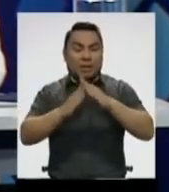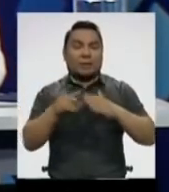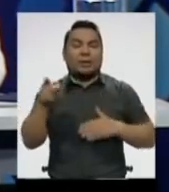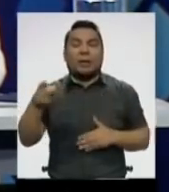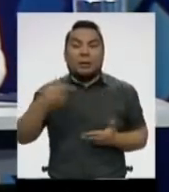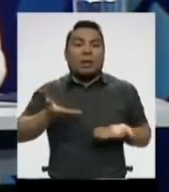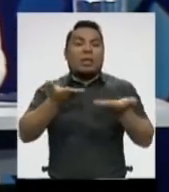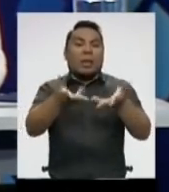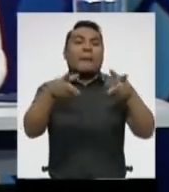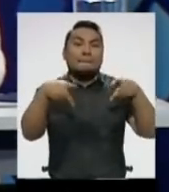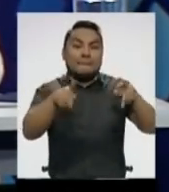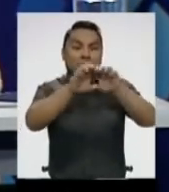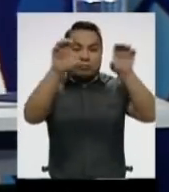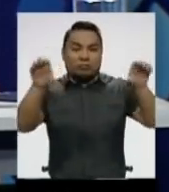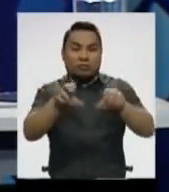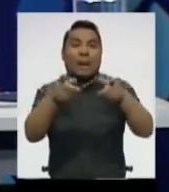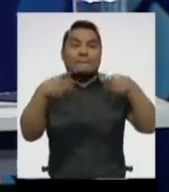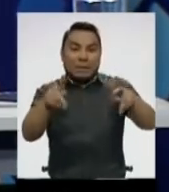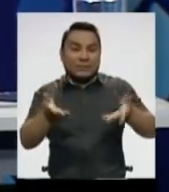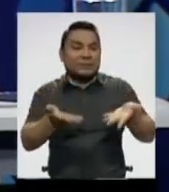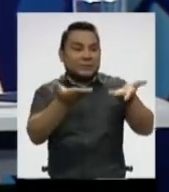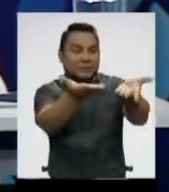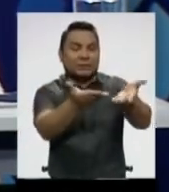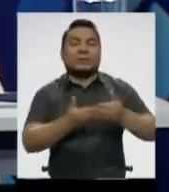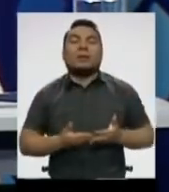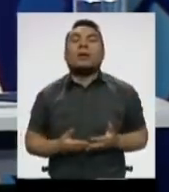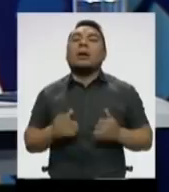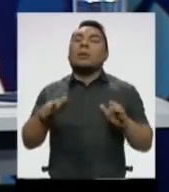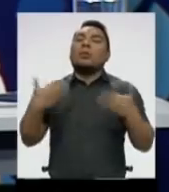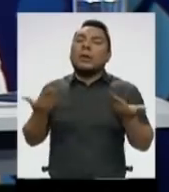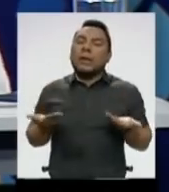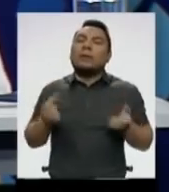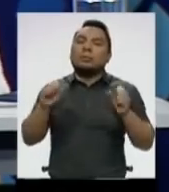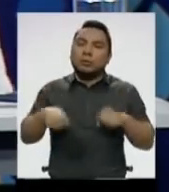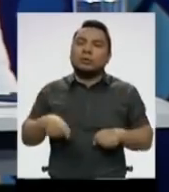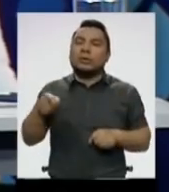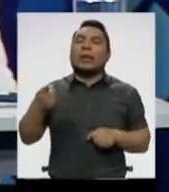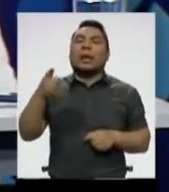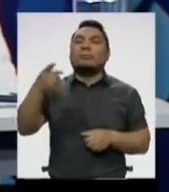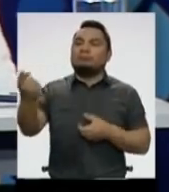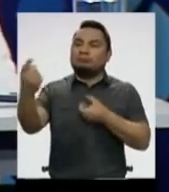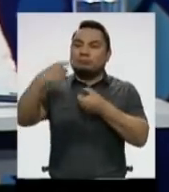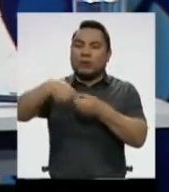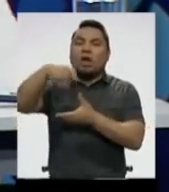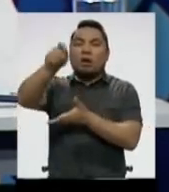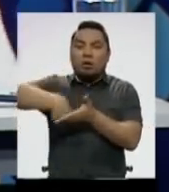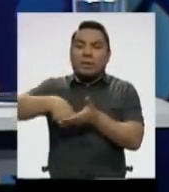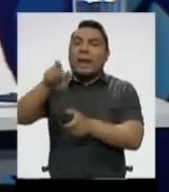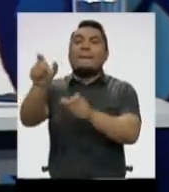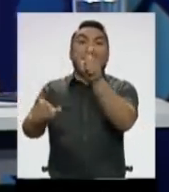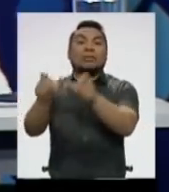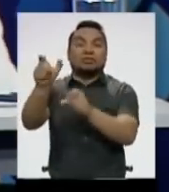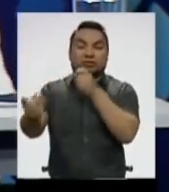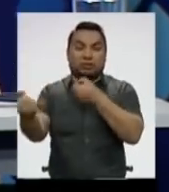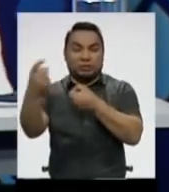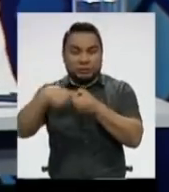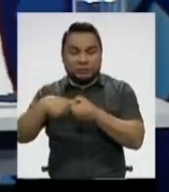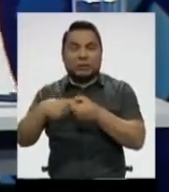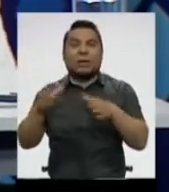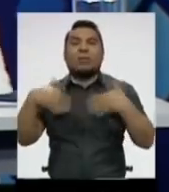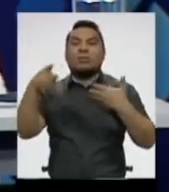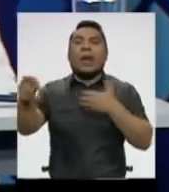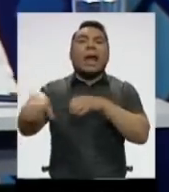dar licencias, tienen que tener la posibilidad de contratar a proveedores para